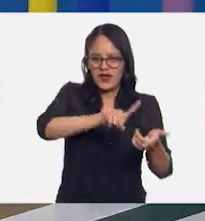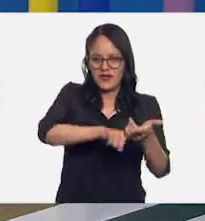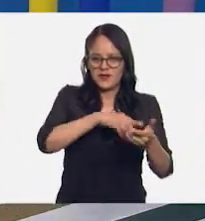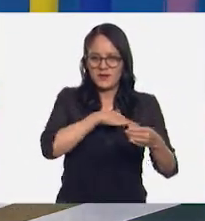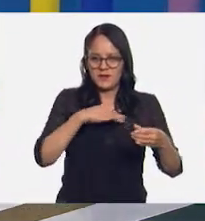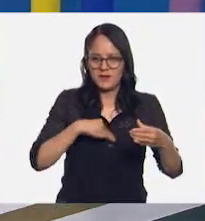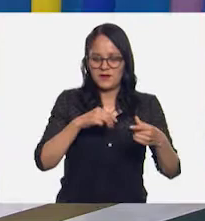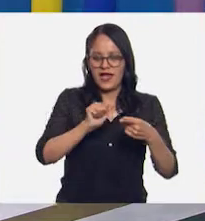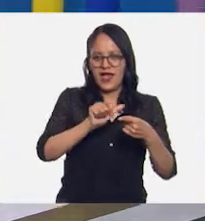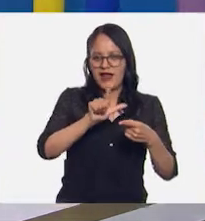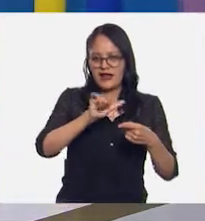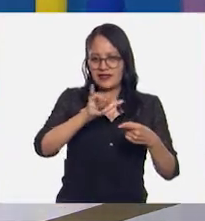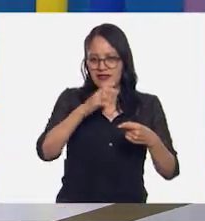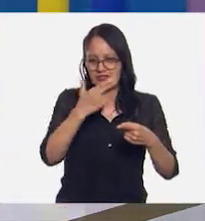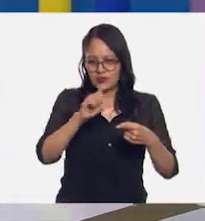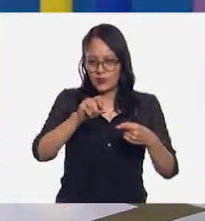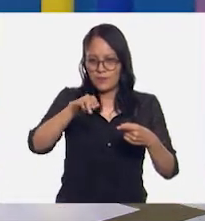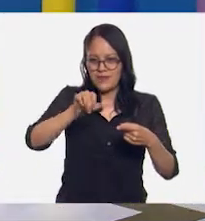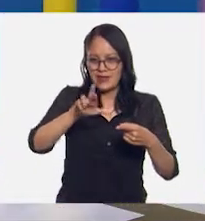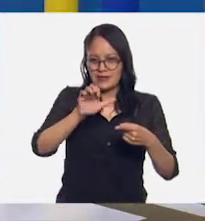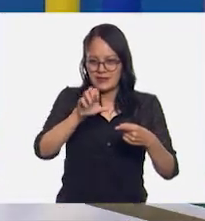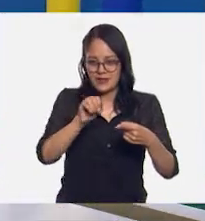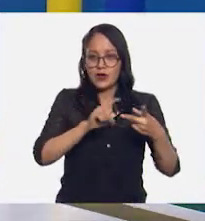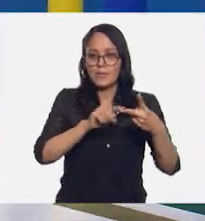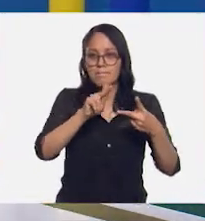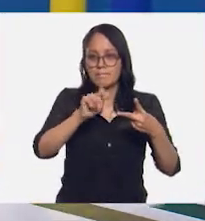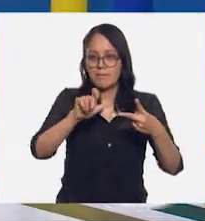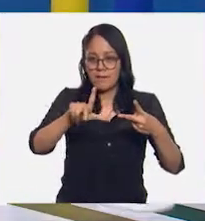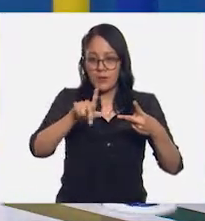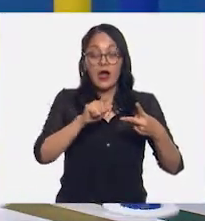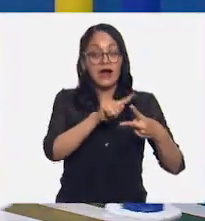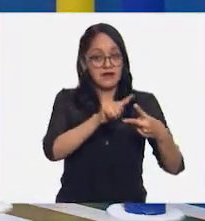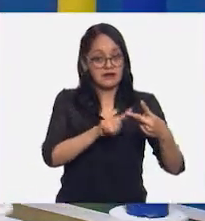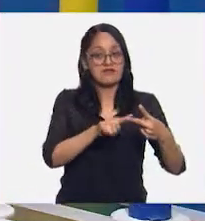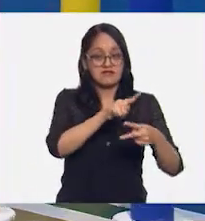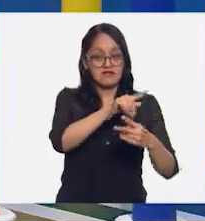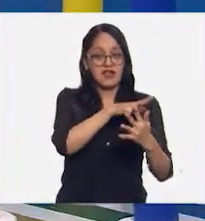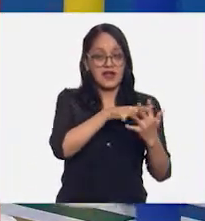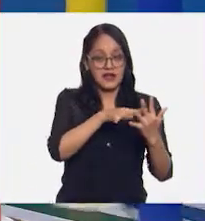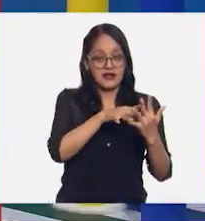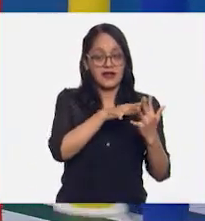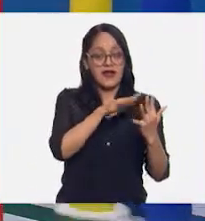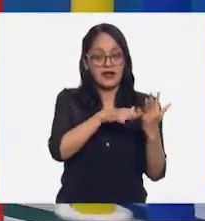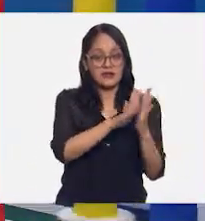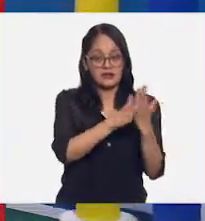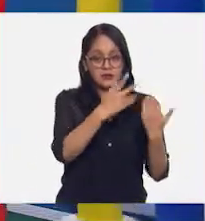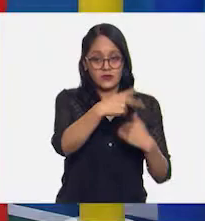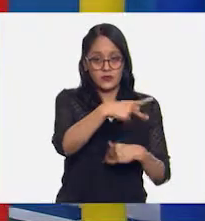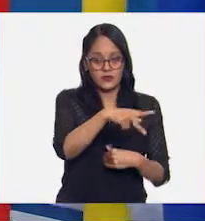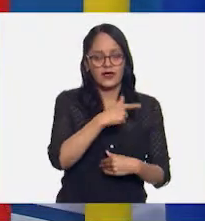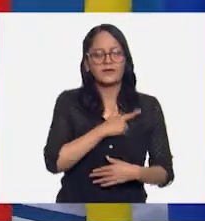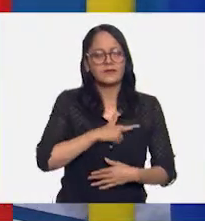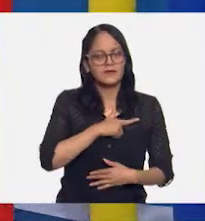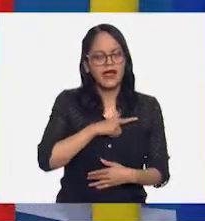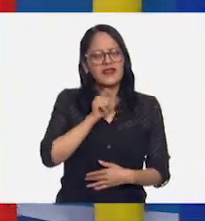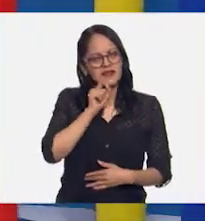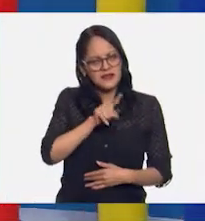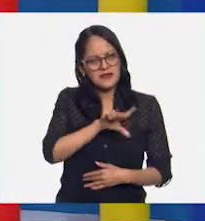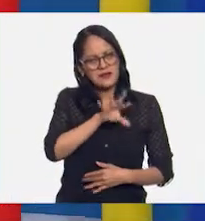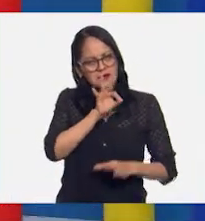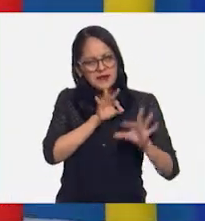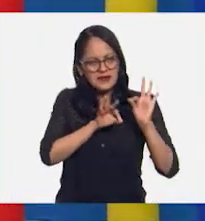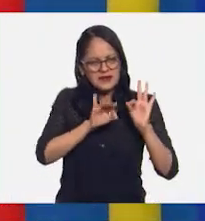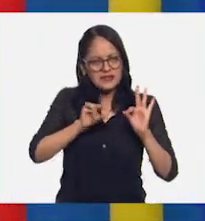Alichu Macero, con Paul Valéry, pues sus textos también me han fascinado y por eso quizá también los mencione. La verdad es que no estoy segura